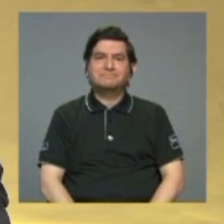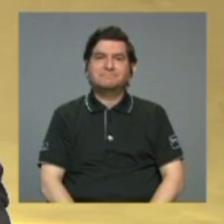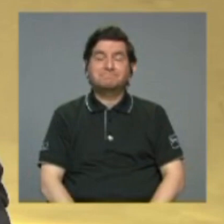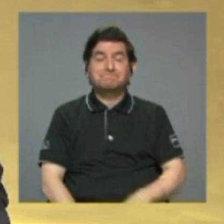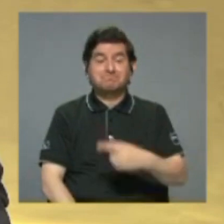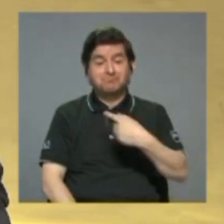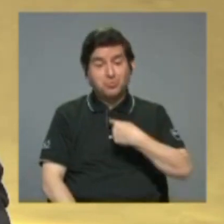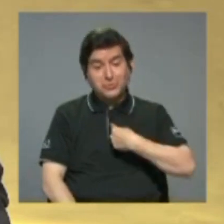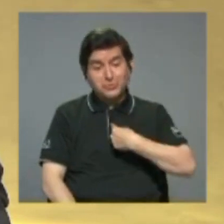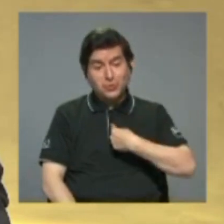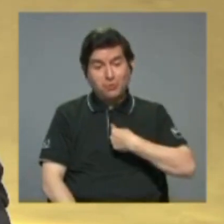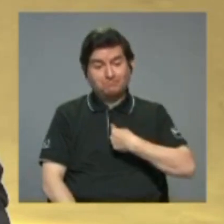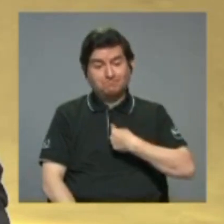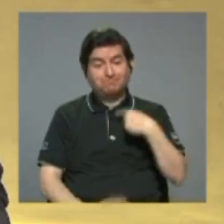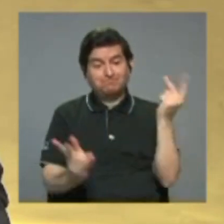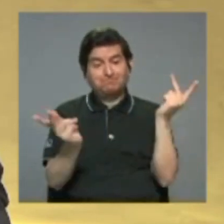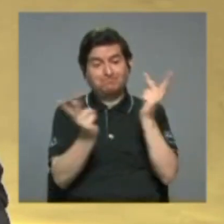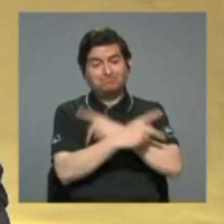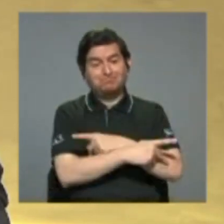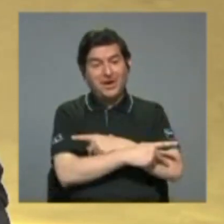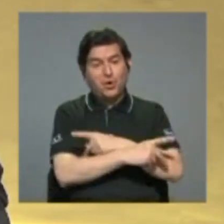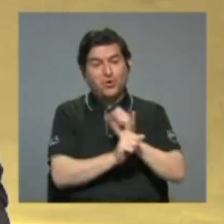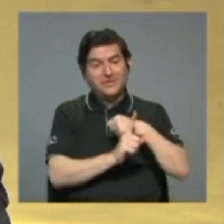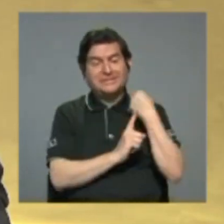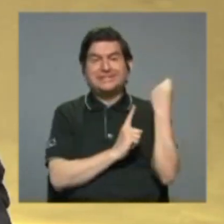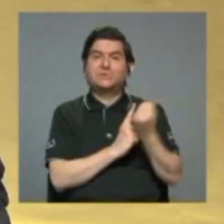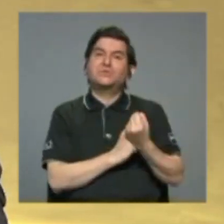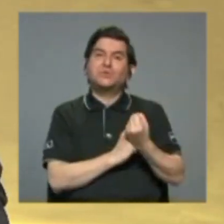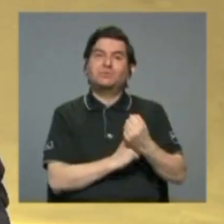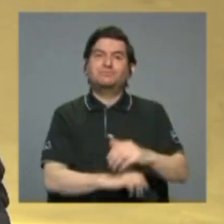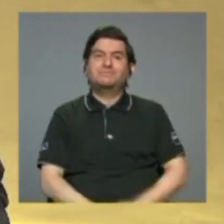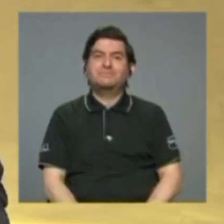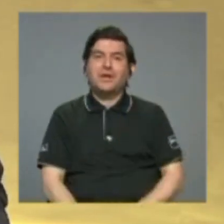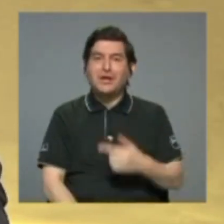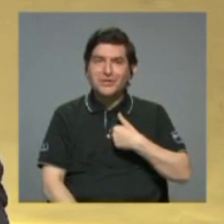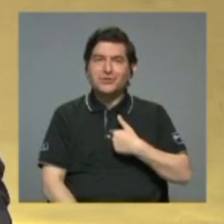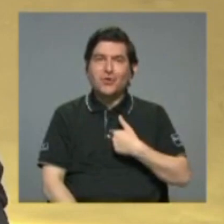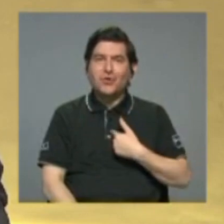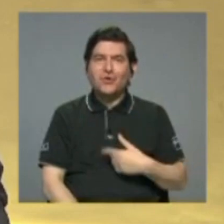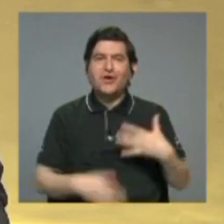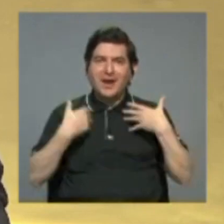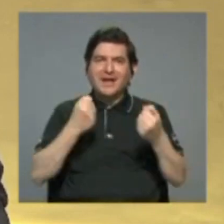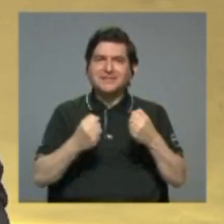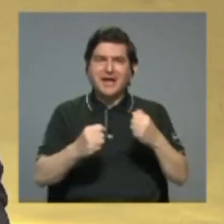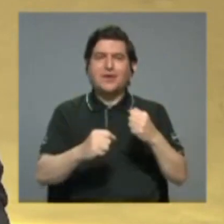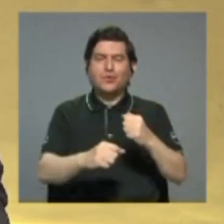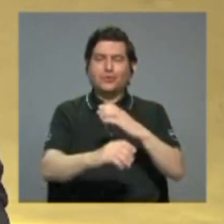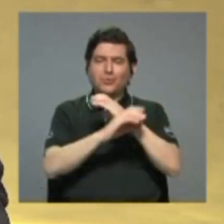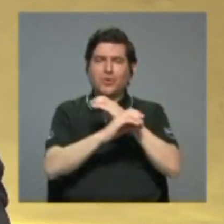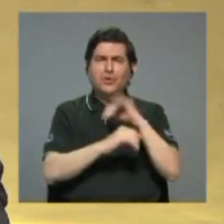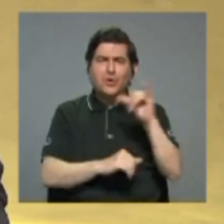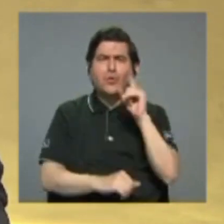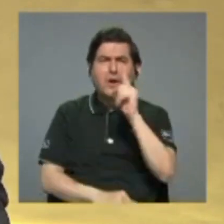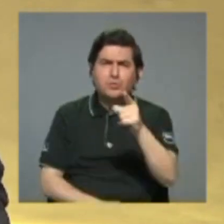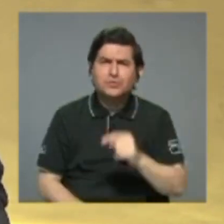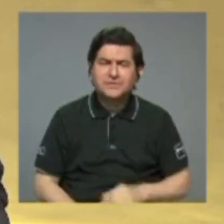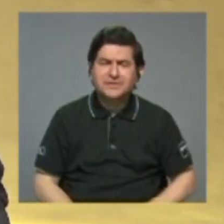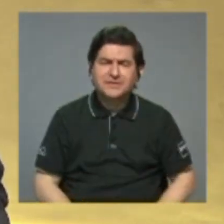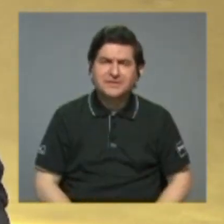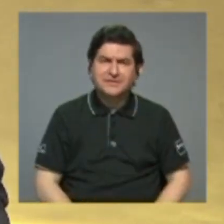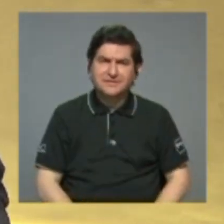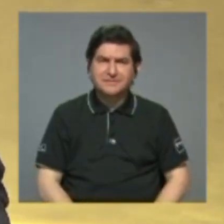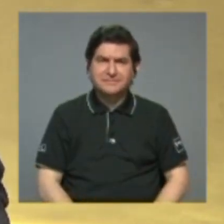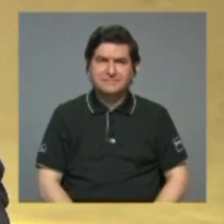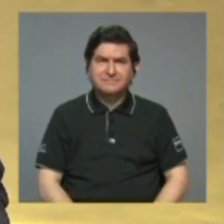voy a estar en peores condiciones. Y por eso la cuido. Cuídanla ustedes, la de ustedes. Y